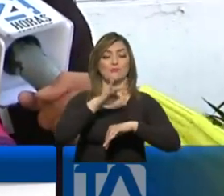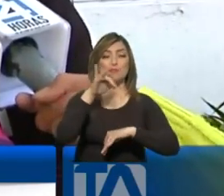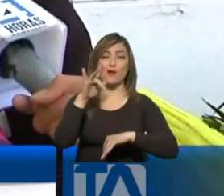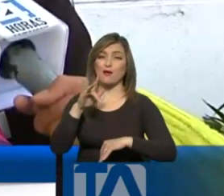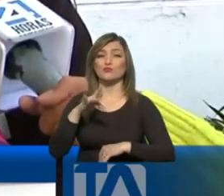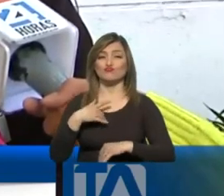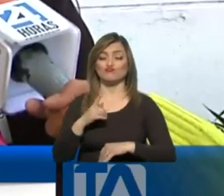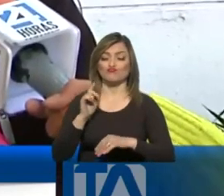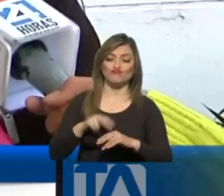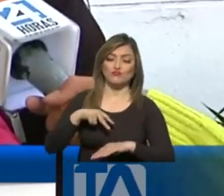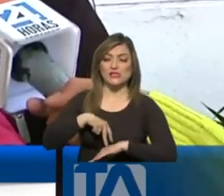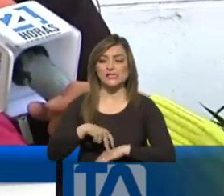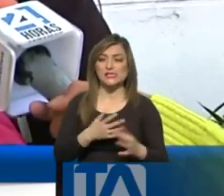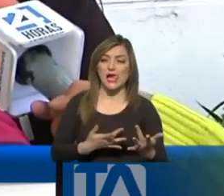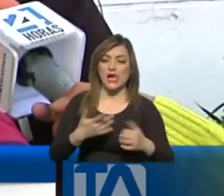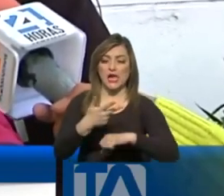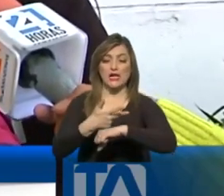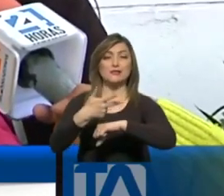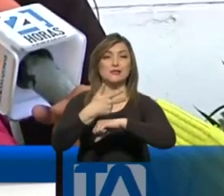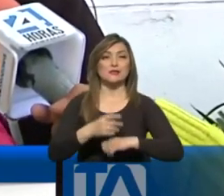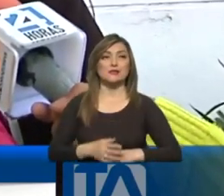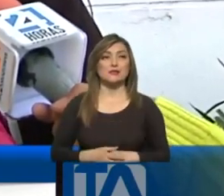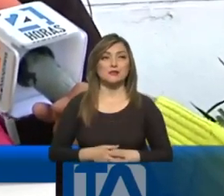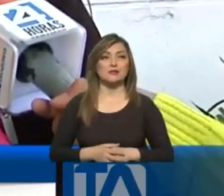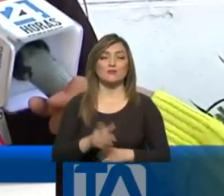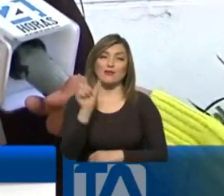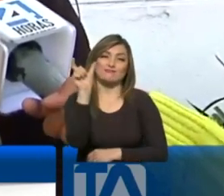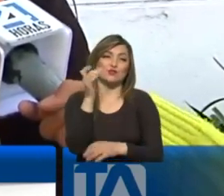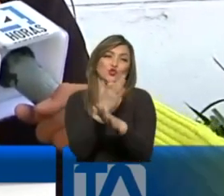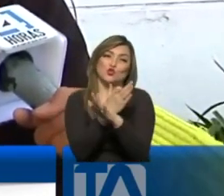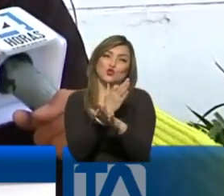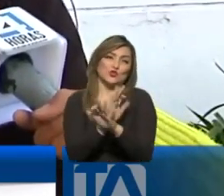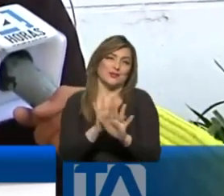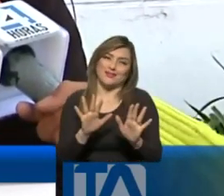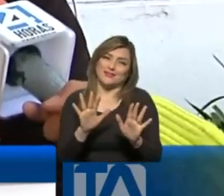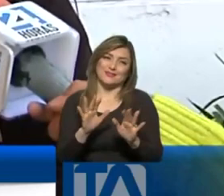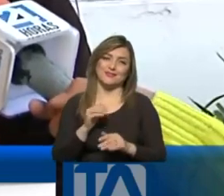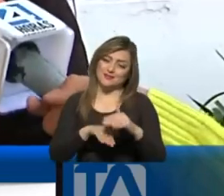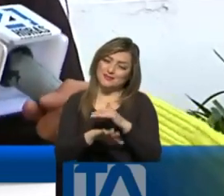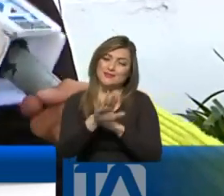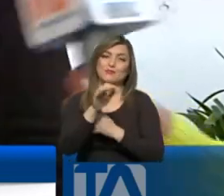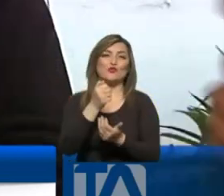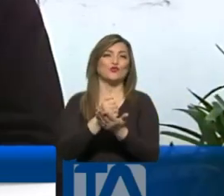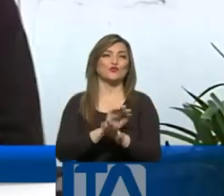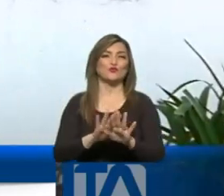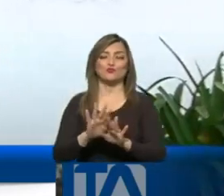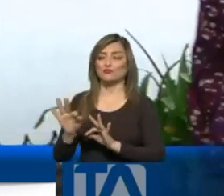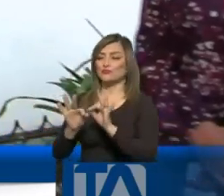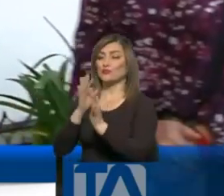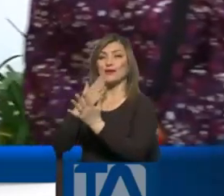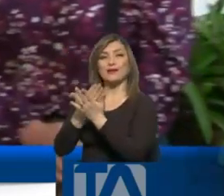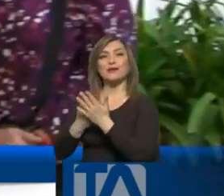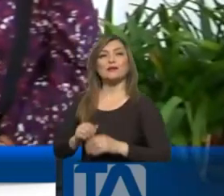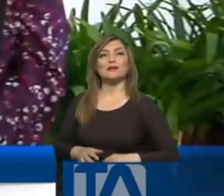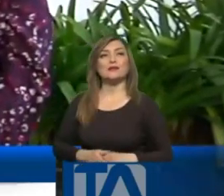temprano, más o menos unas 3 horas esperando, pero ya me dieron el turnito y ahorita ya solo tengo que acercar. Perfecto, muchas